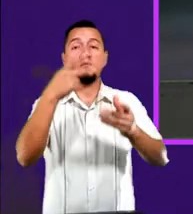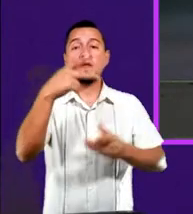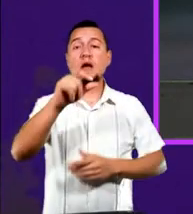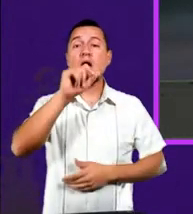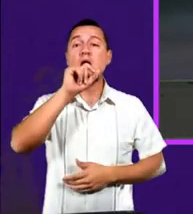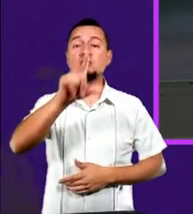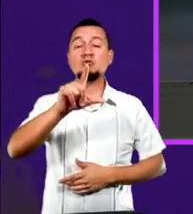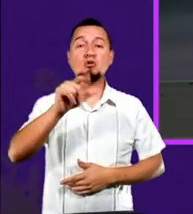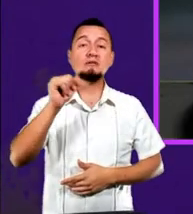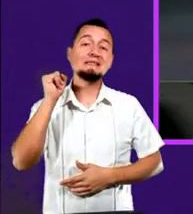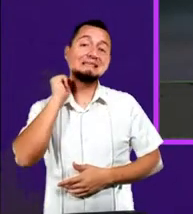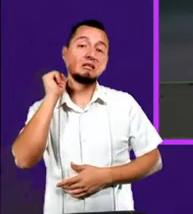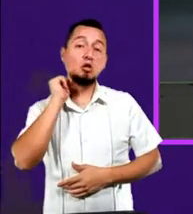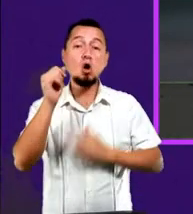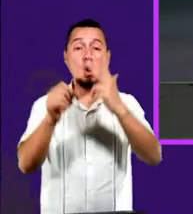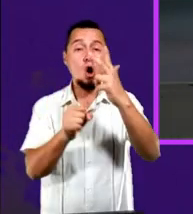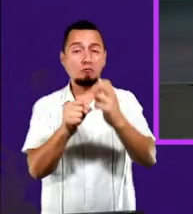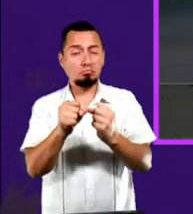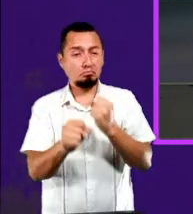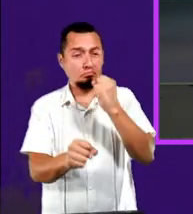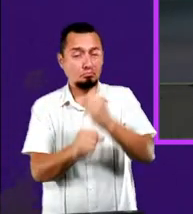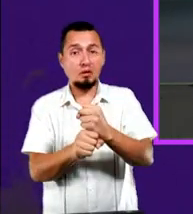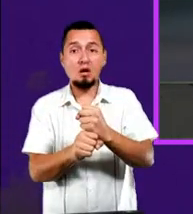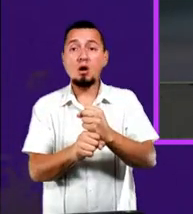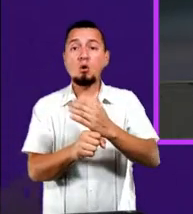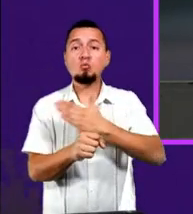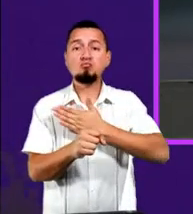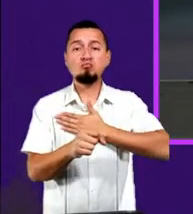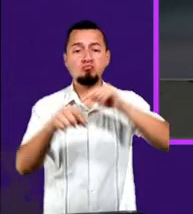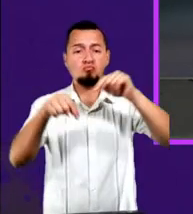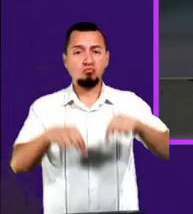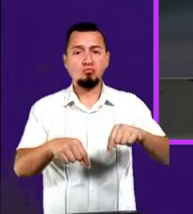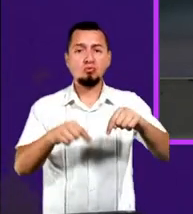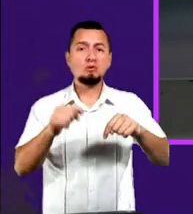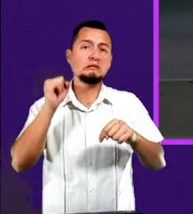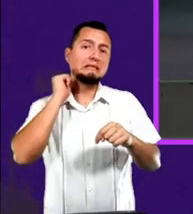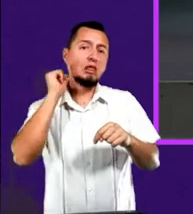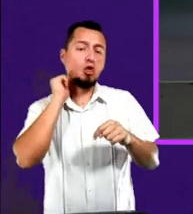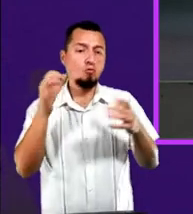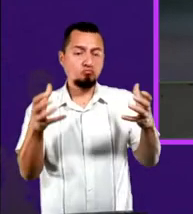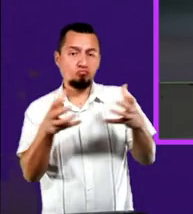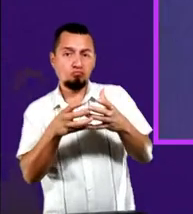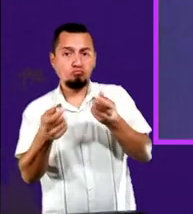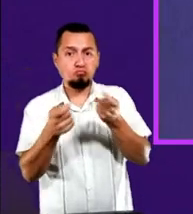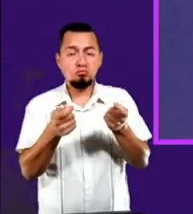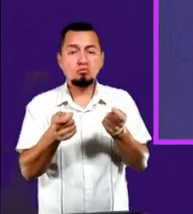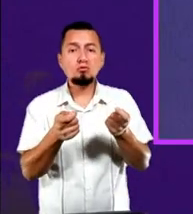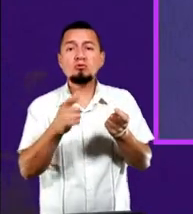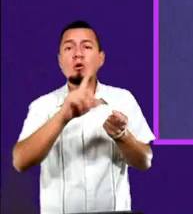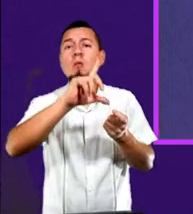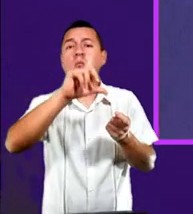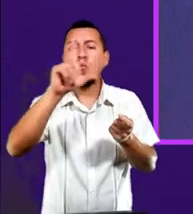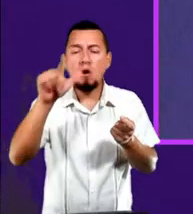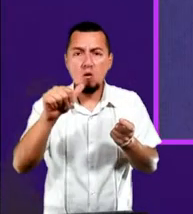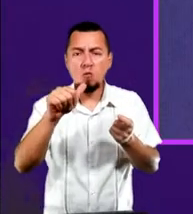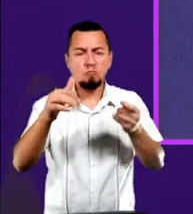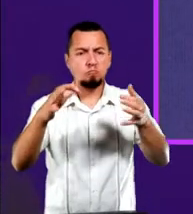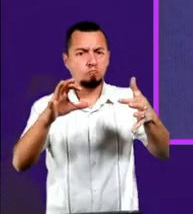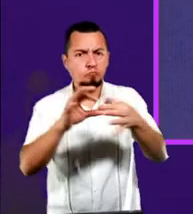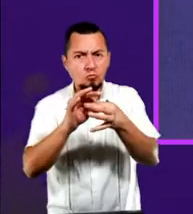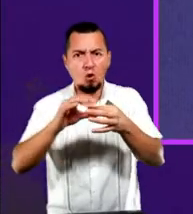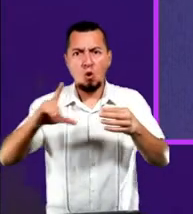tuvo Senado local. Obvio, los poderes públicos, los primeros